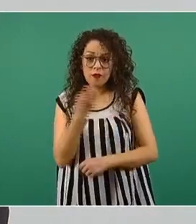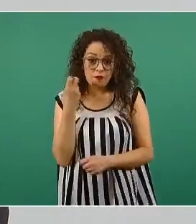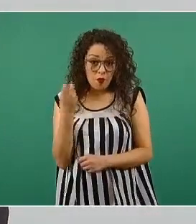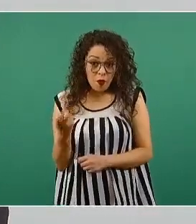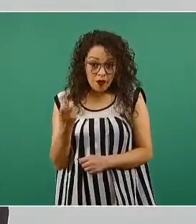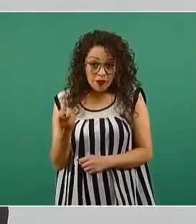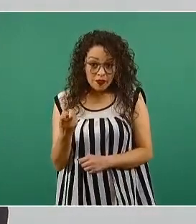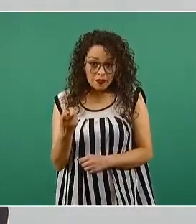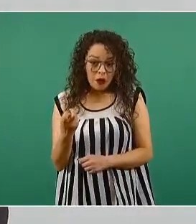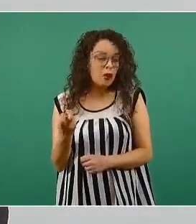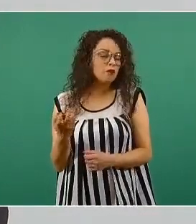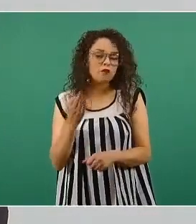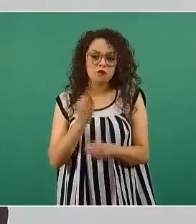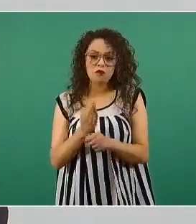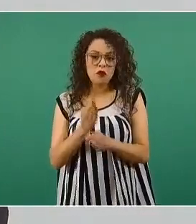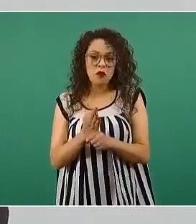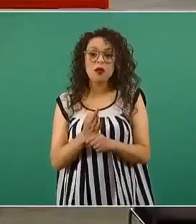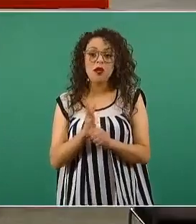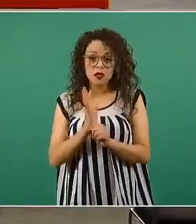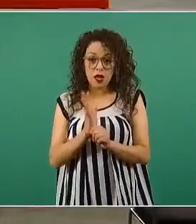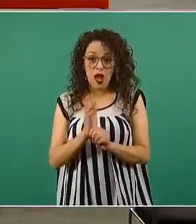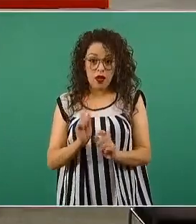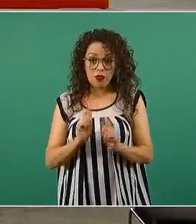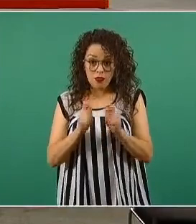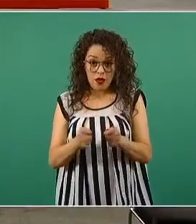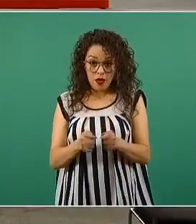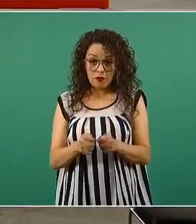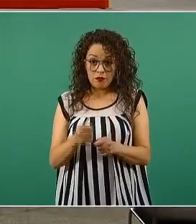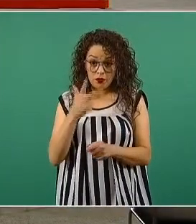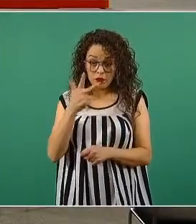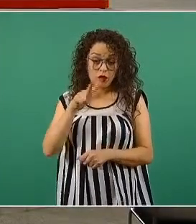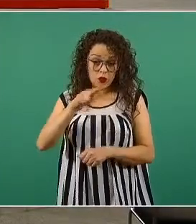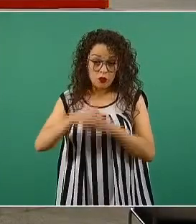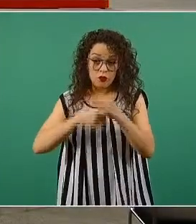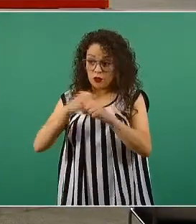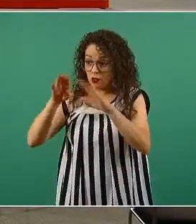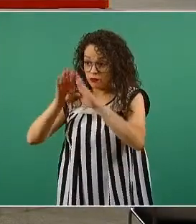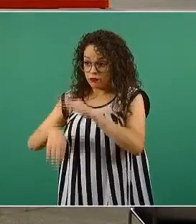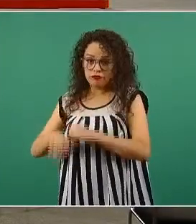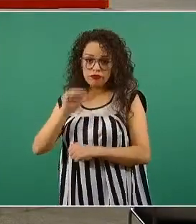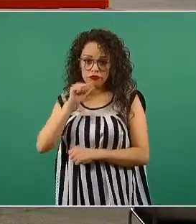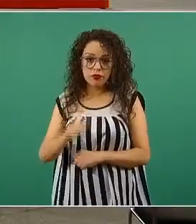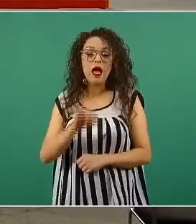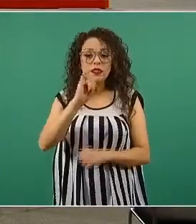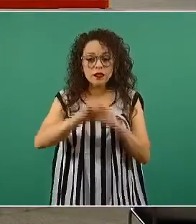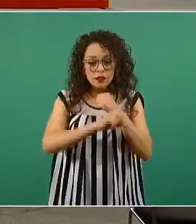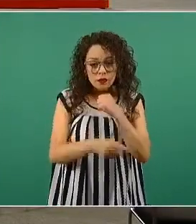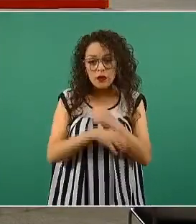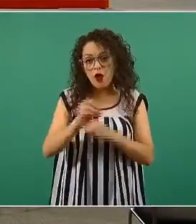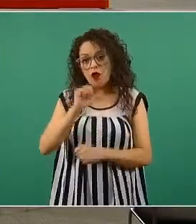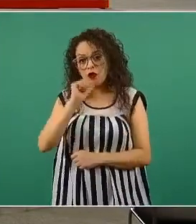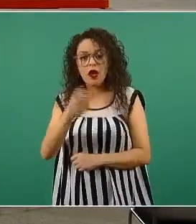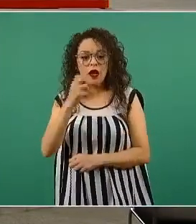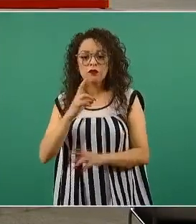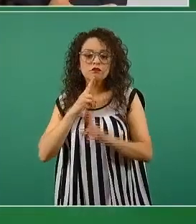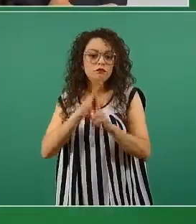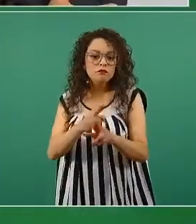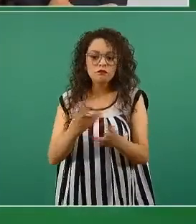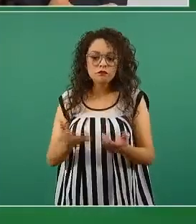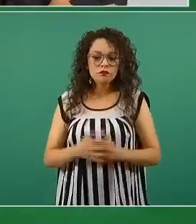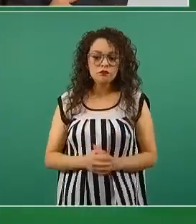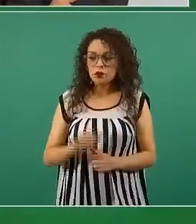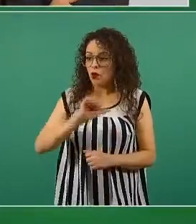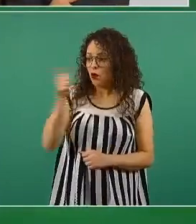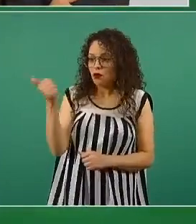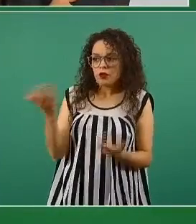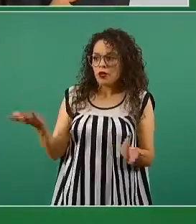no se está implementando la vacunación en menores de 18 años, embarazadas o no embarazadas. Esa es la respuesta, no le